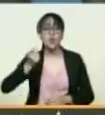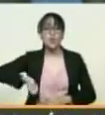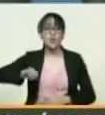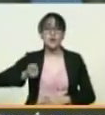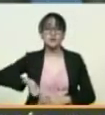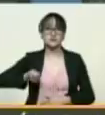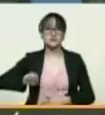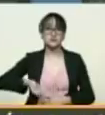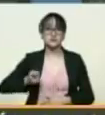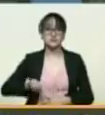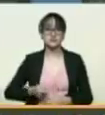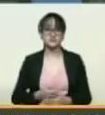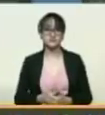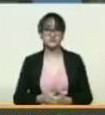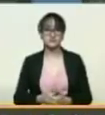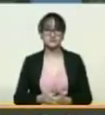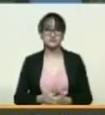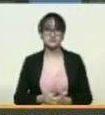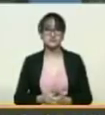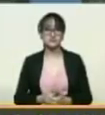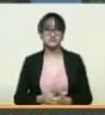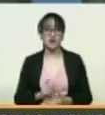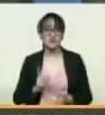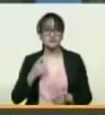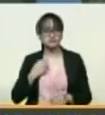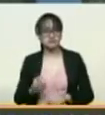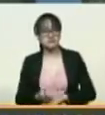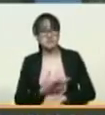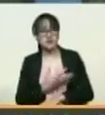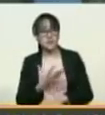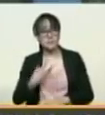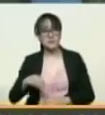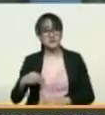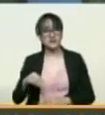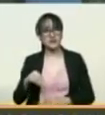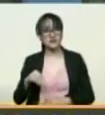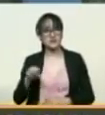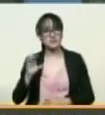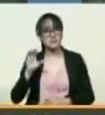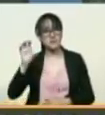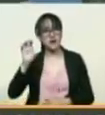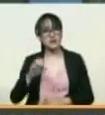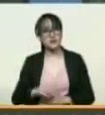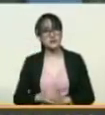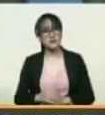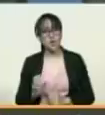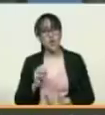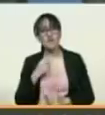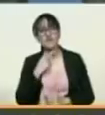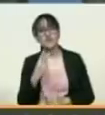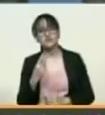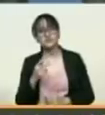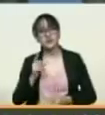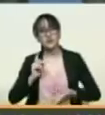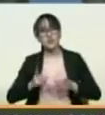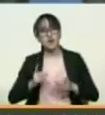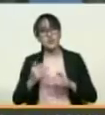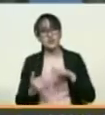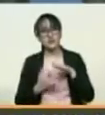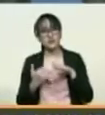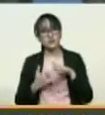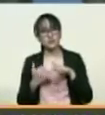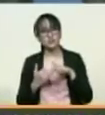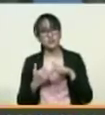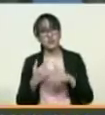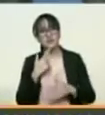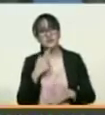realmente. A veces uno se impresiona cuando ve a un presidente de un país o un vocero de alguna institución de un país